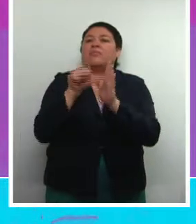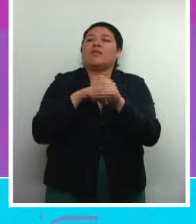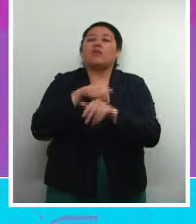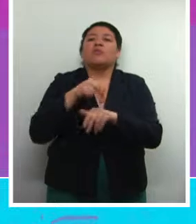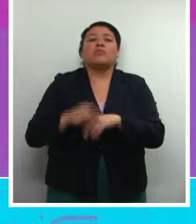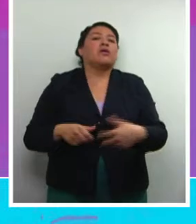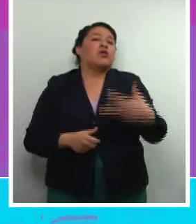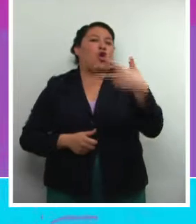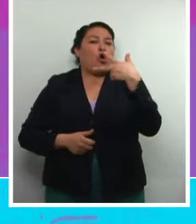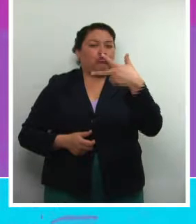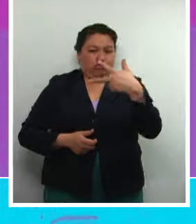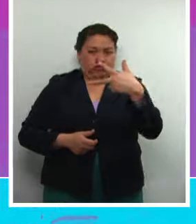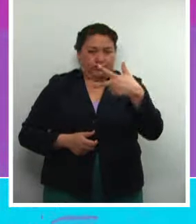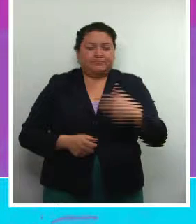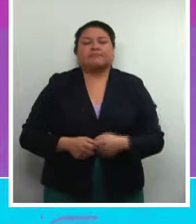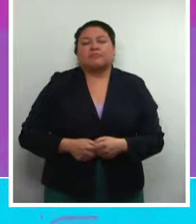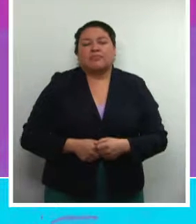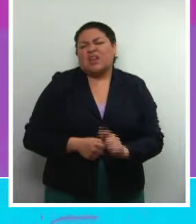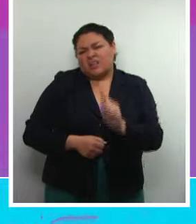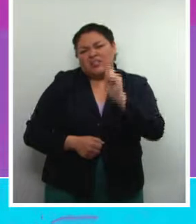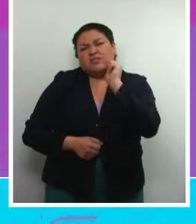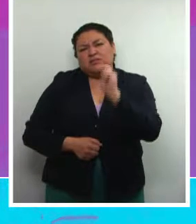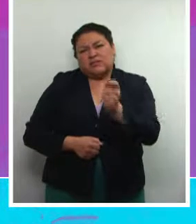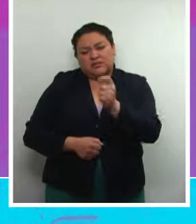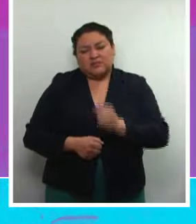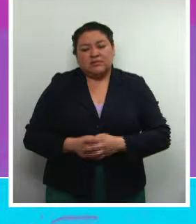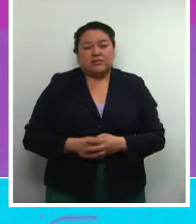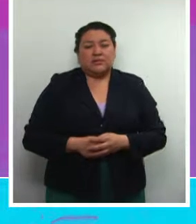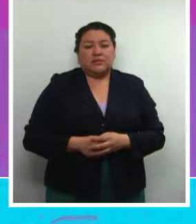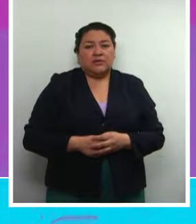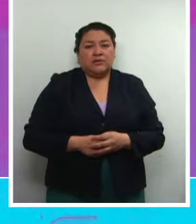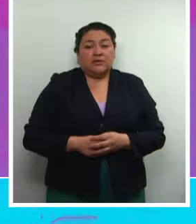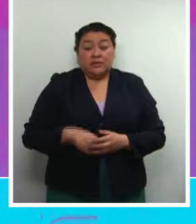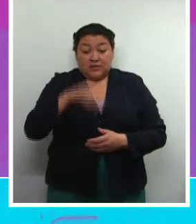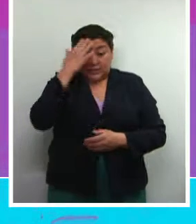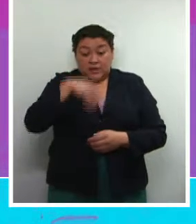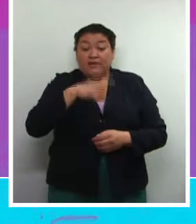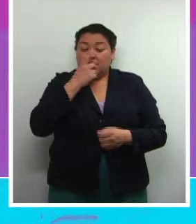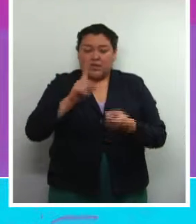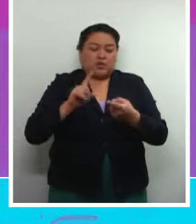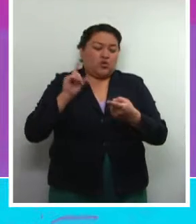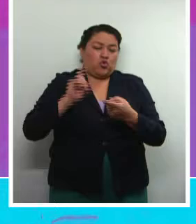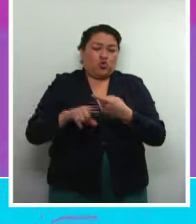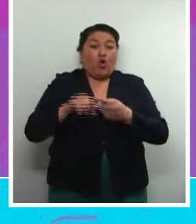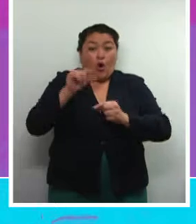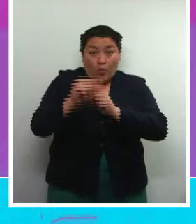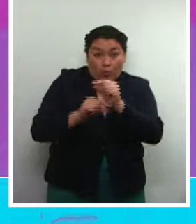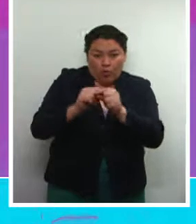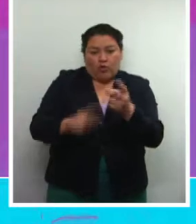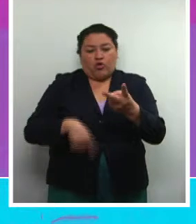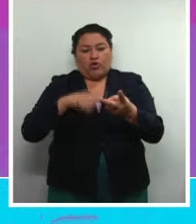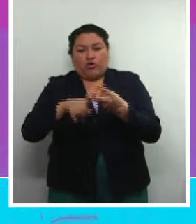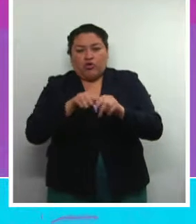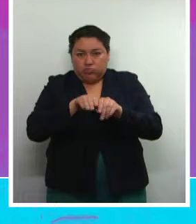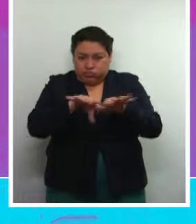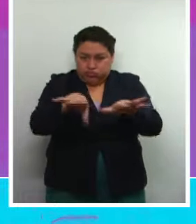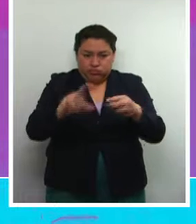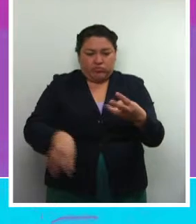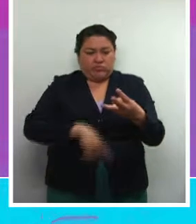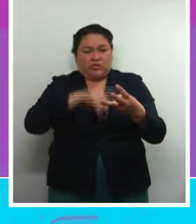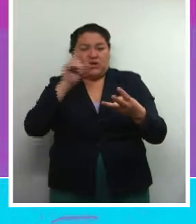hace referencia a la reformabilidad, a la progresividad e inviolabilidad de